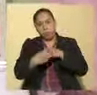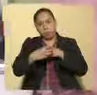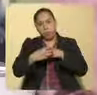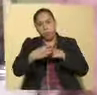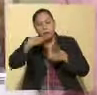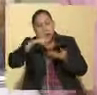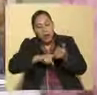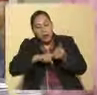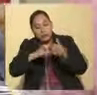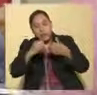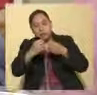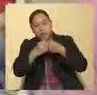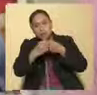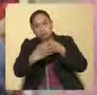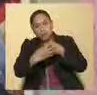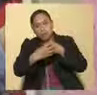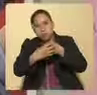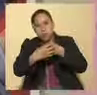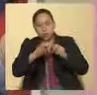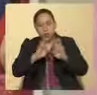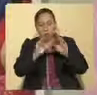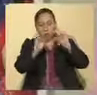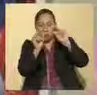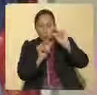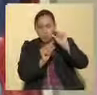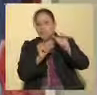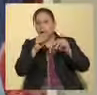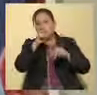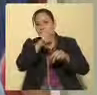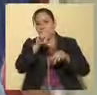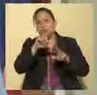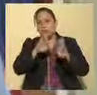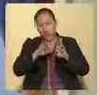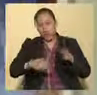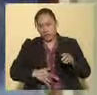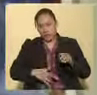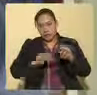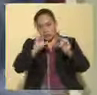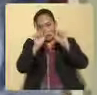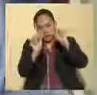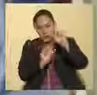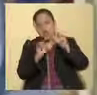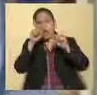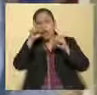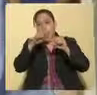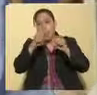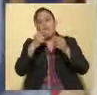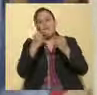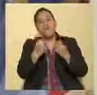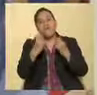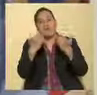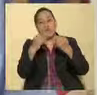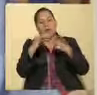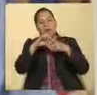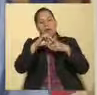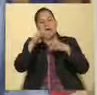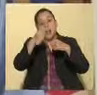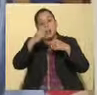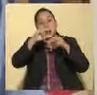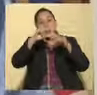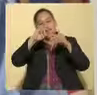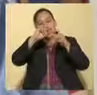contenido de vísceras, particularmente del intestino, y entonces protruye